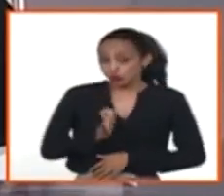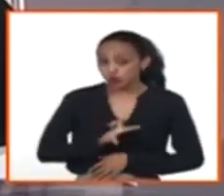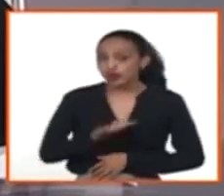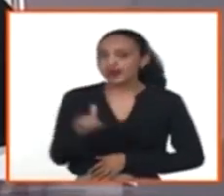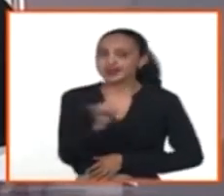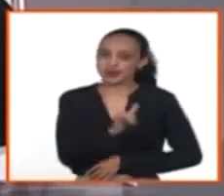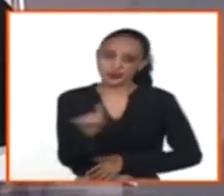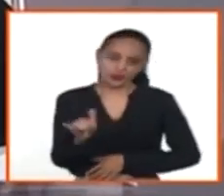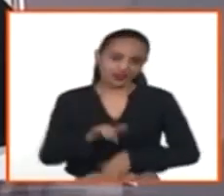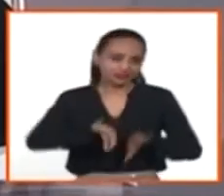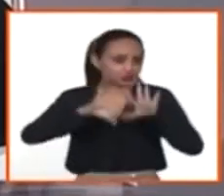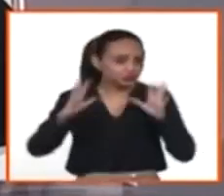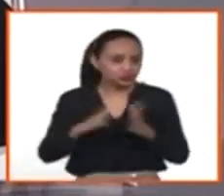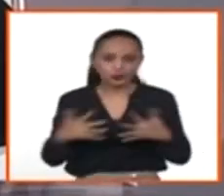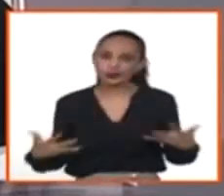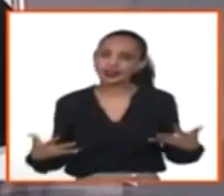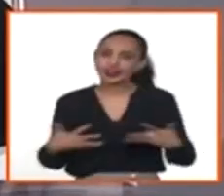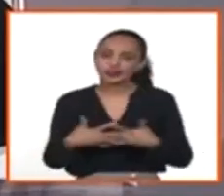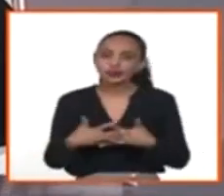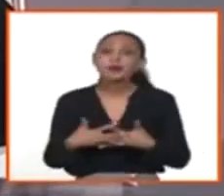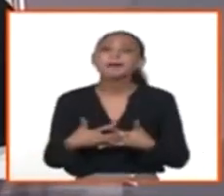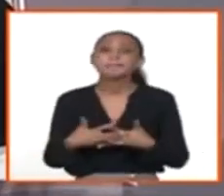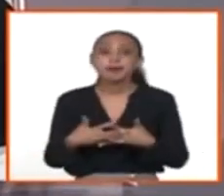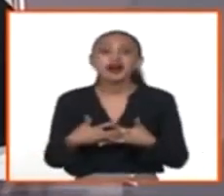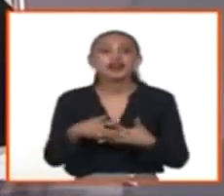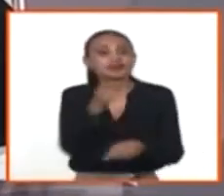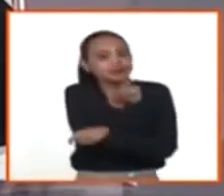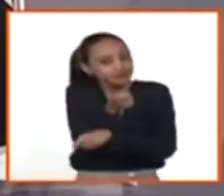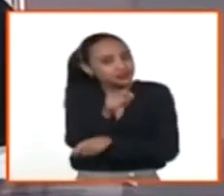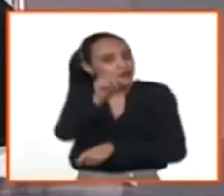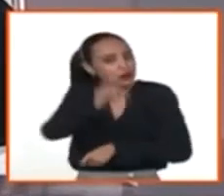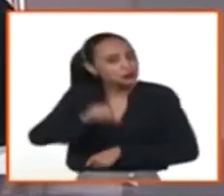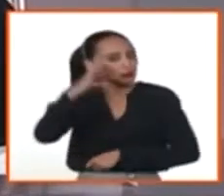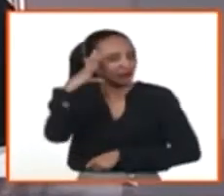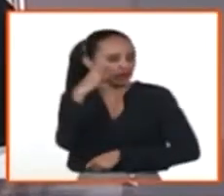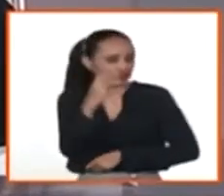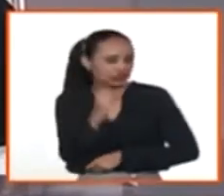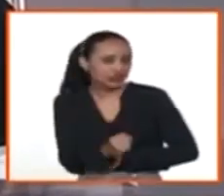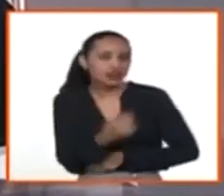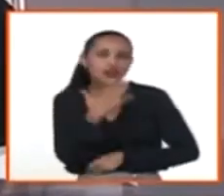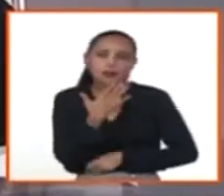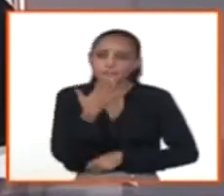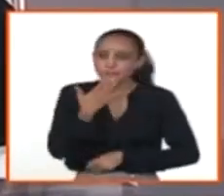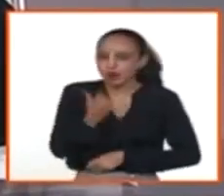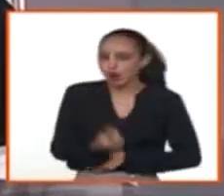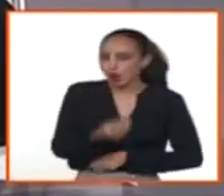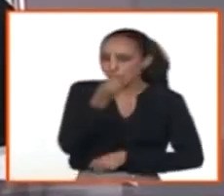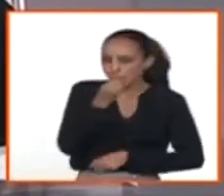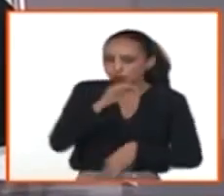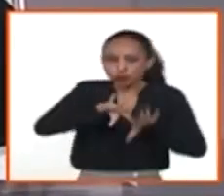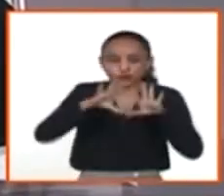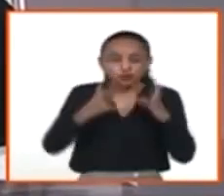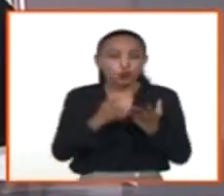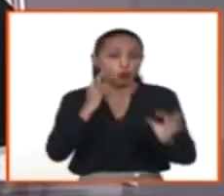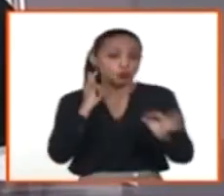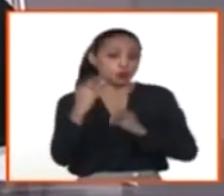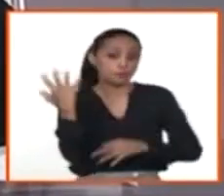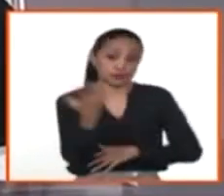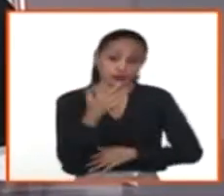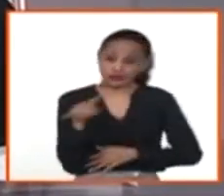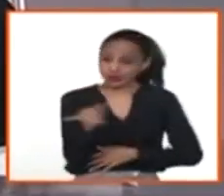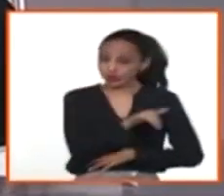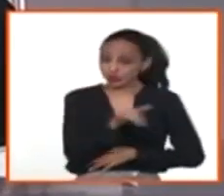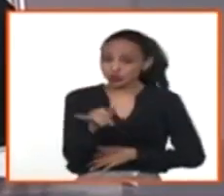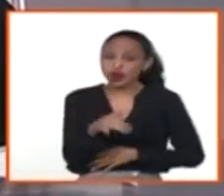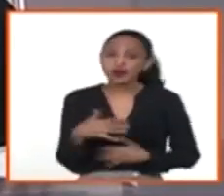propiciar esta educación alimentaria y nutricional con enfoques agroecológicos, enfoques novedosos de también